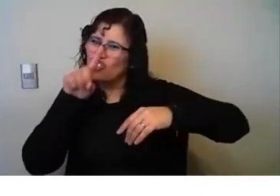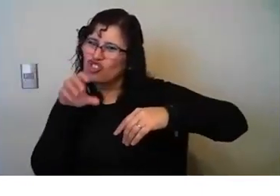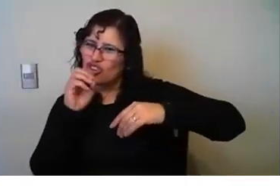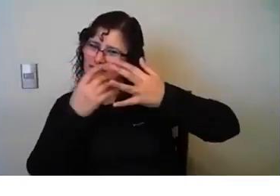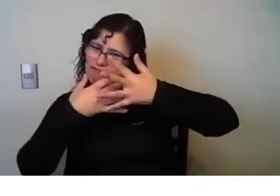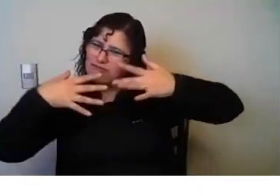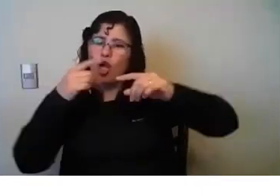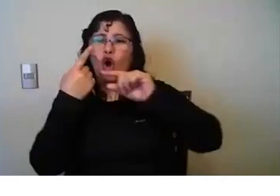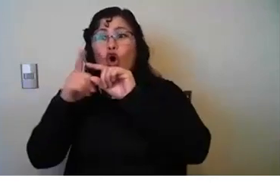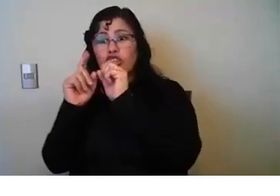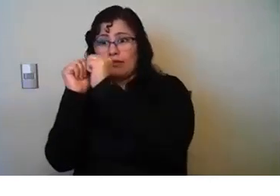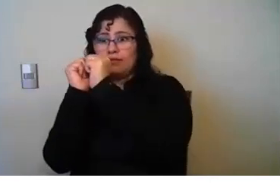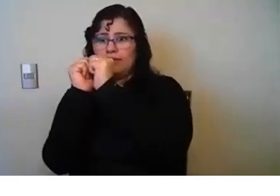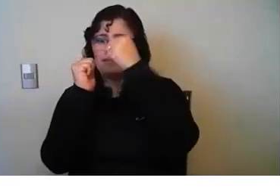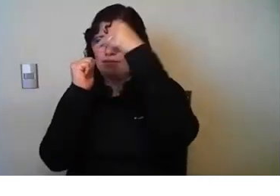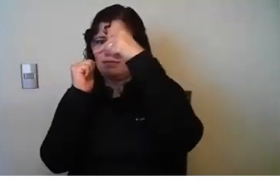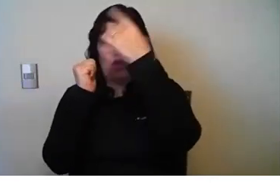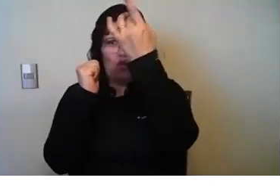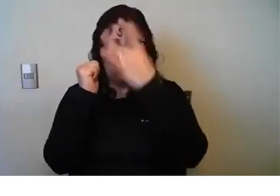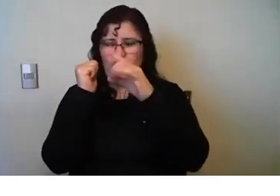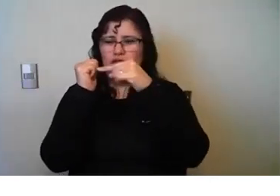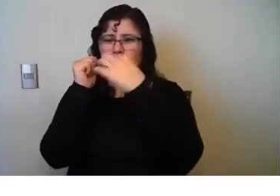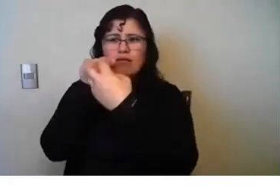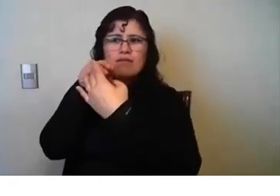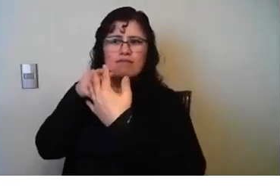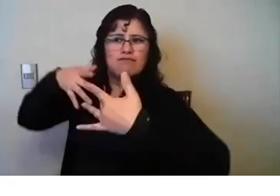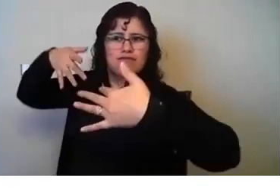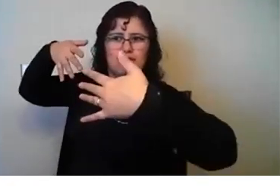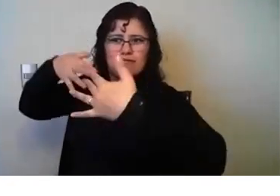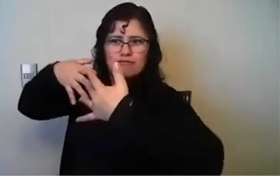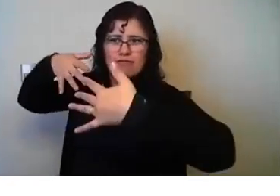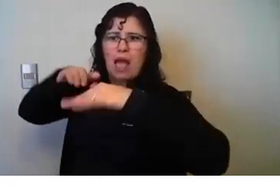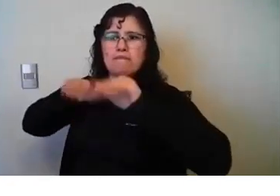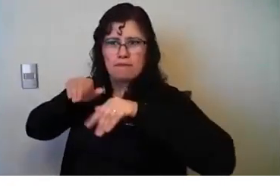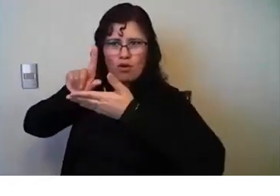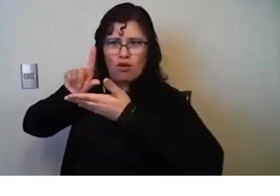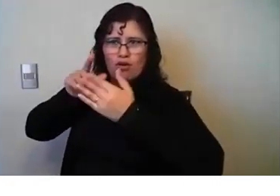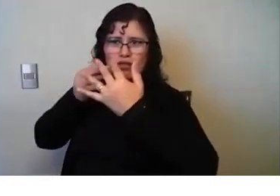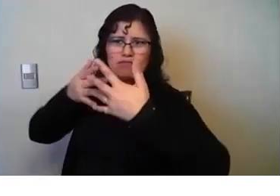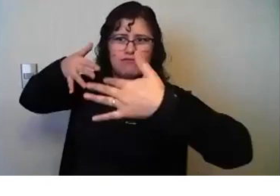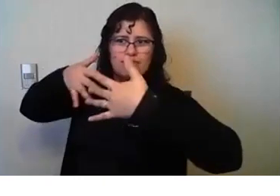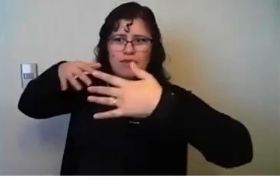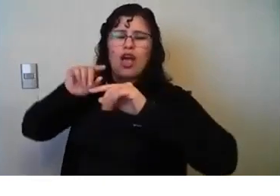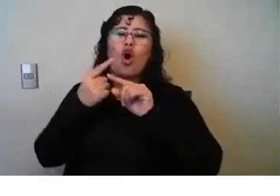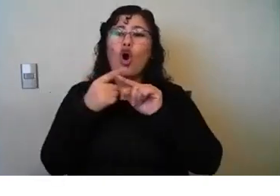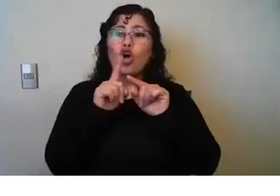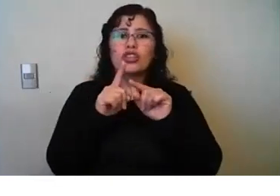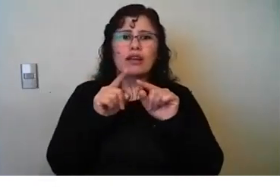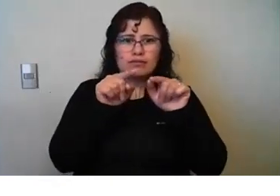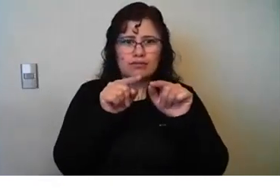intrahemisféricas o de asociación, que comunican un sector con otro, y las fibras de proyección, las que están